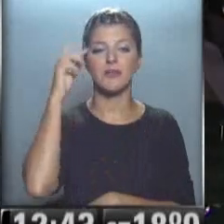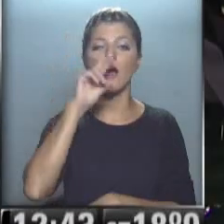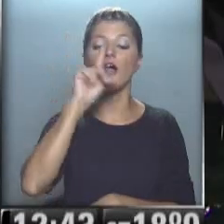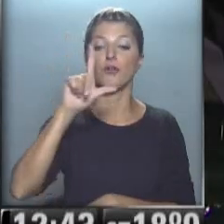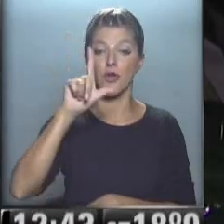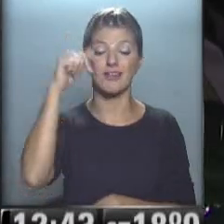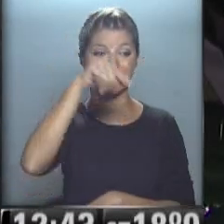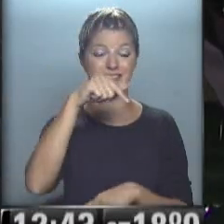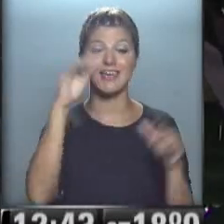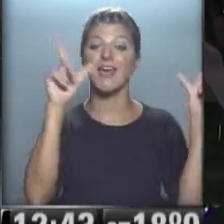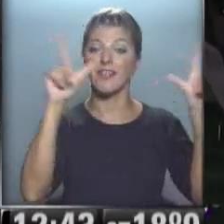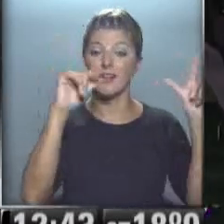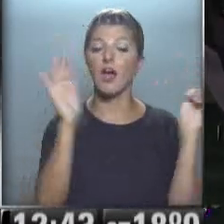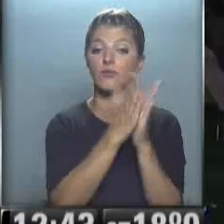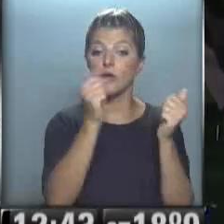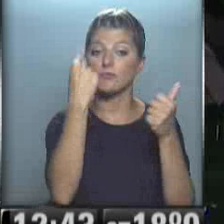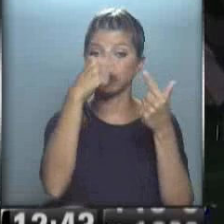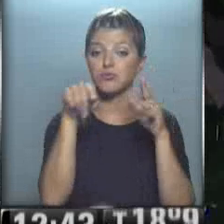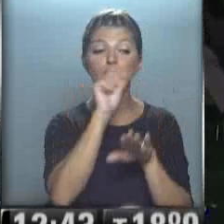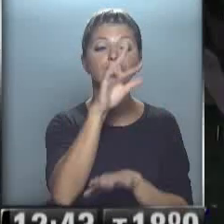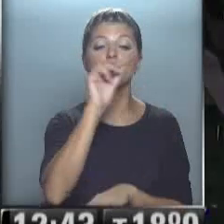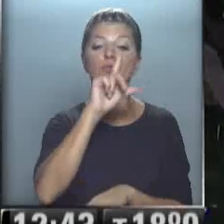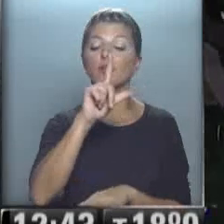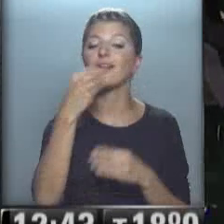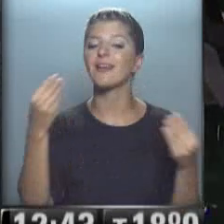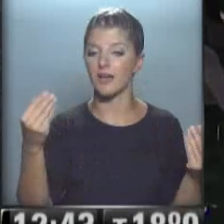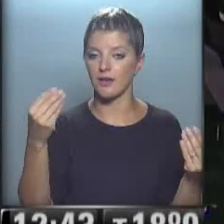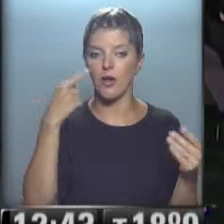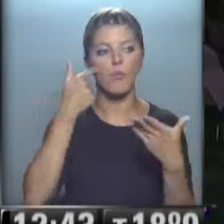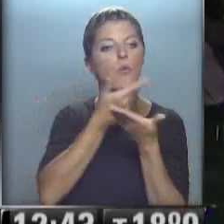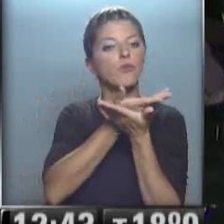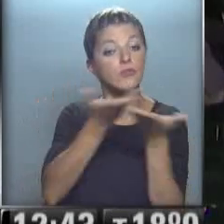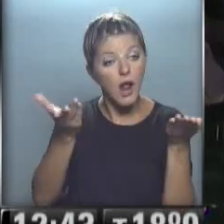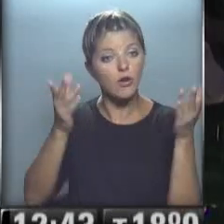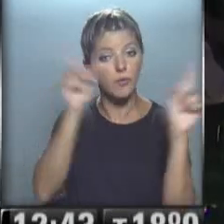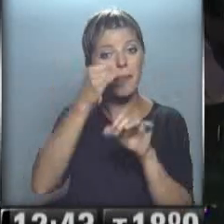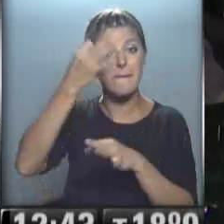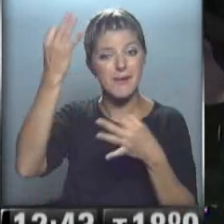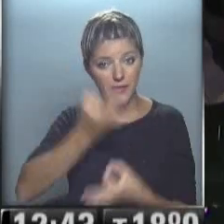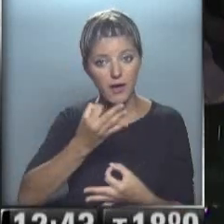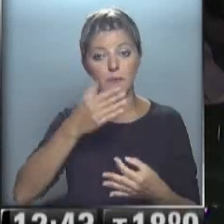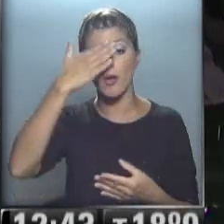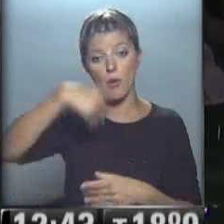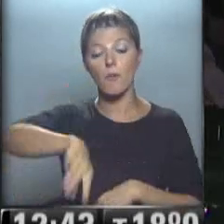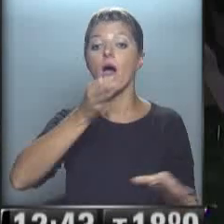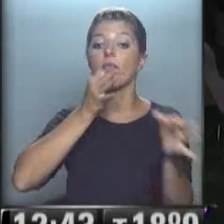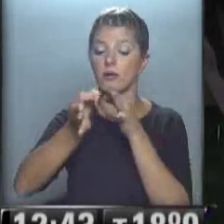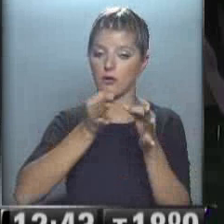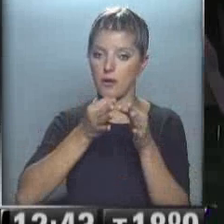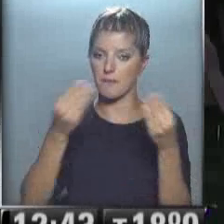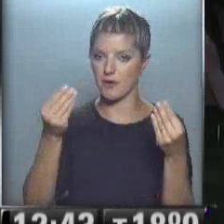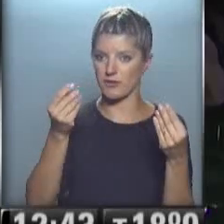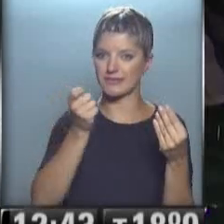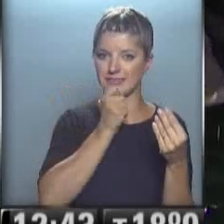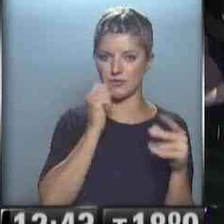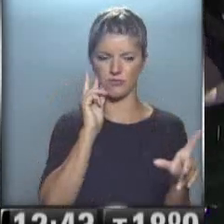de la prensa el rol que debería cumplir la prensa de de expresar poner en evidencia los problemas y poner en discusión el conflicto el tema es cuando deja de